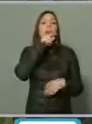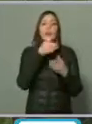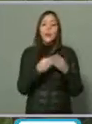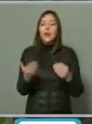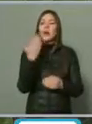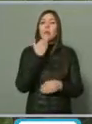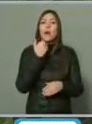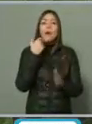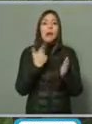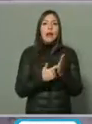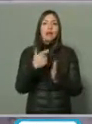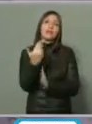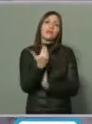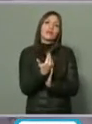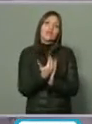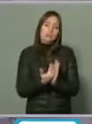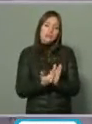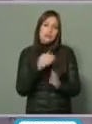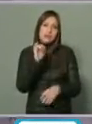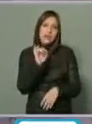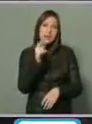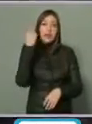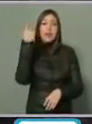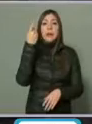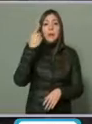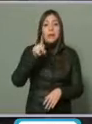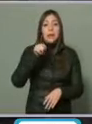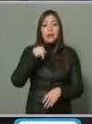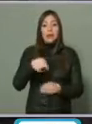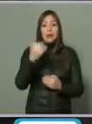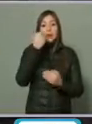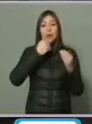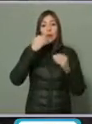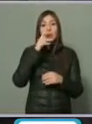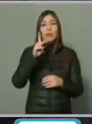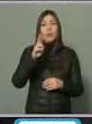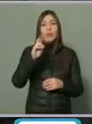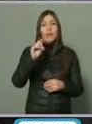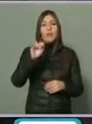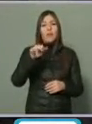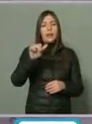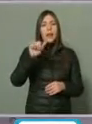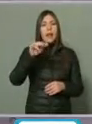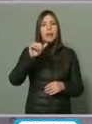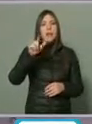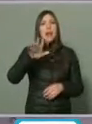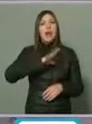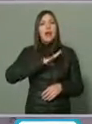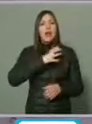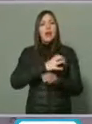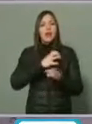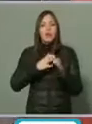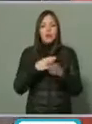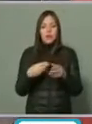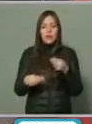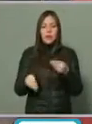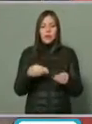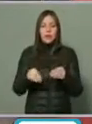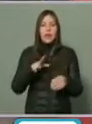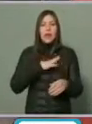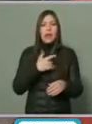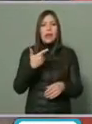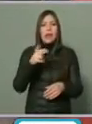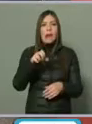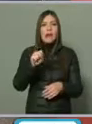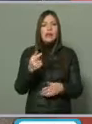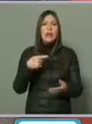mucho en esto. Pero al final del día, este tipo de proteína animal puede llevar tejido adiposo que está asociado con grasas saturadas. Eso